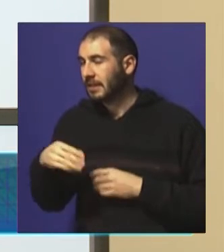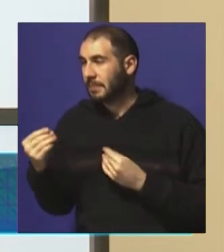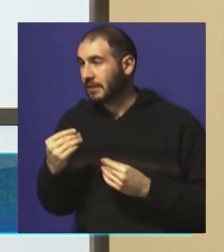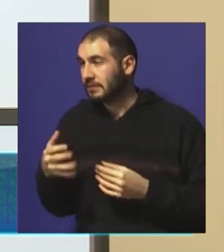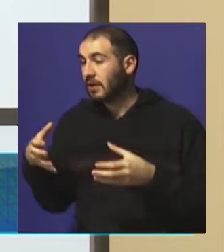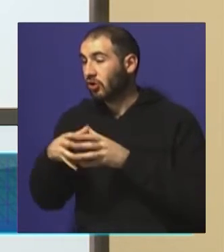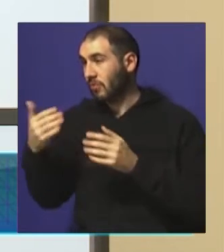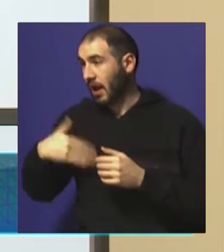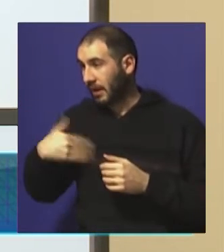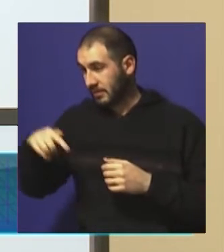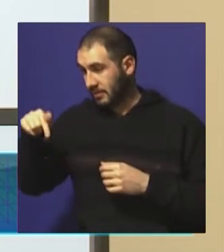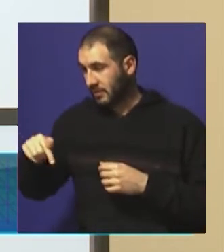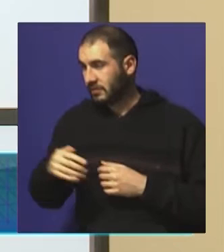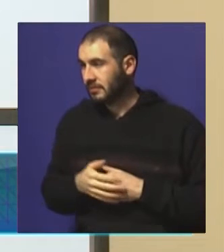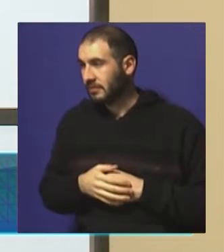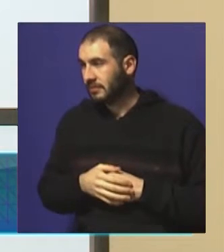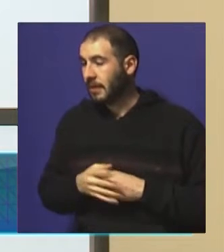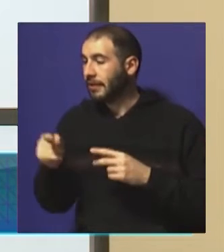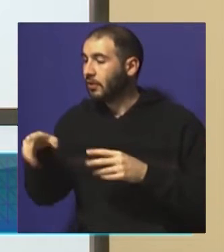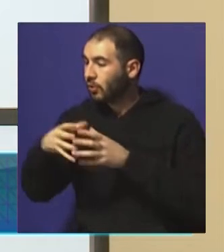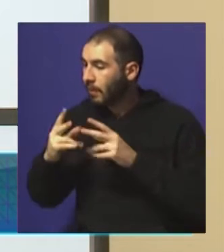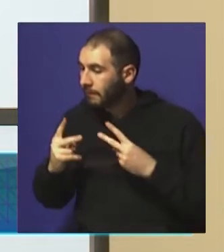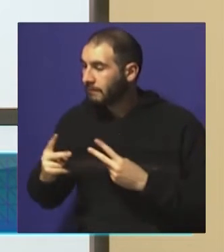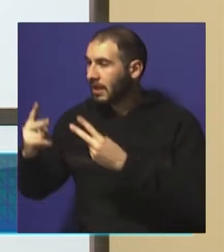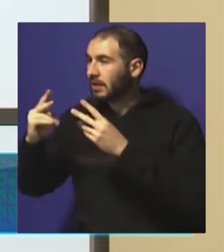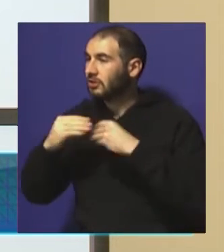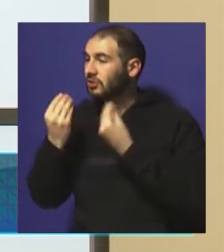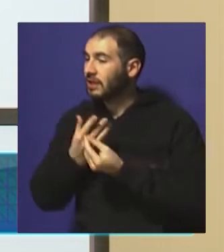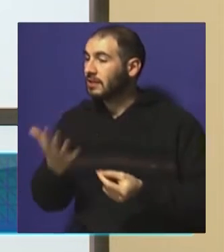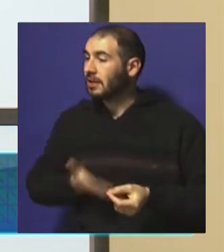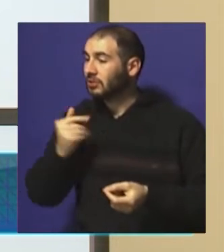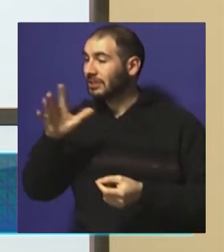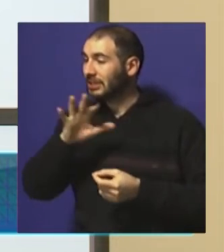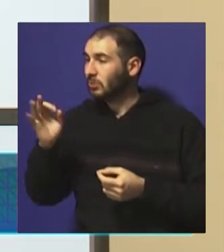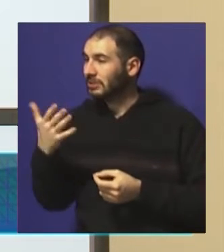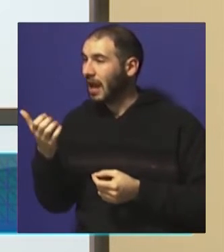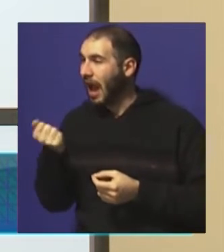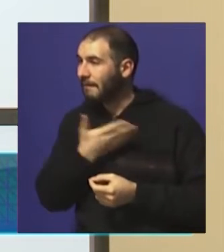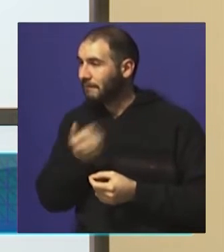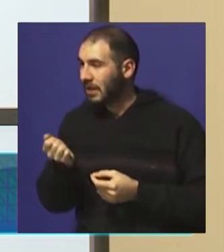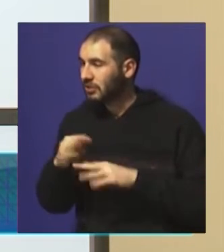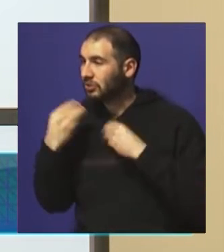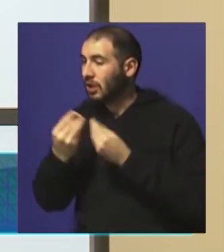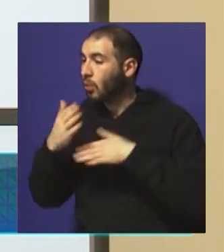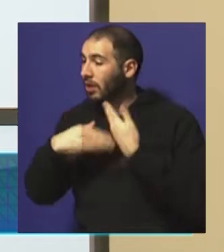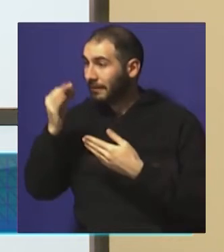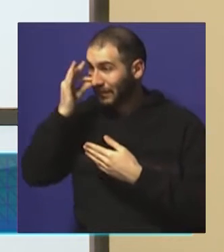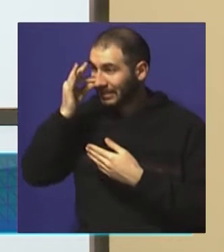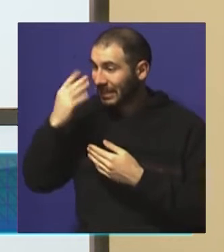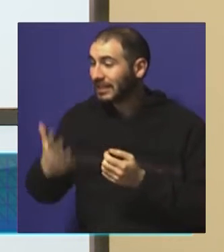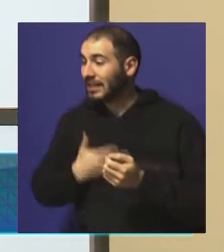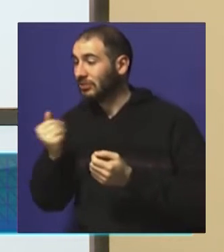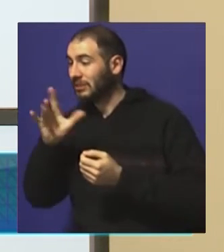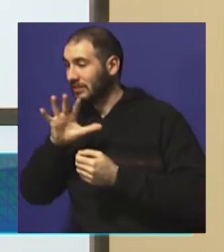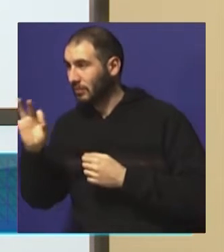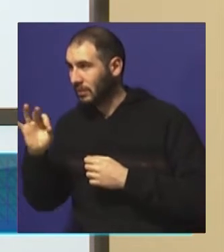plantel argentino y viajan 50 dirigentes de la AFA, es decir, 20 jugadores y 50